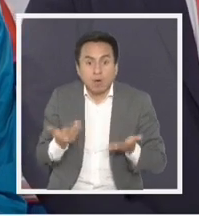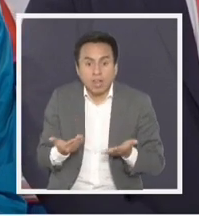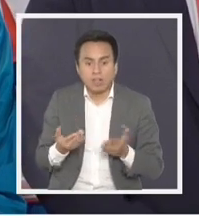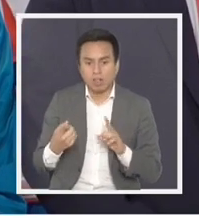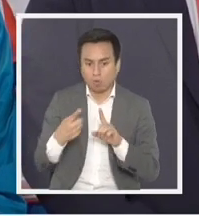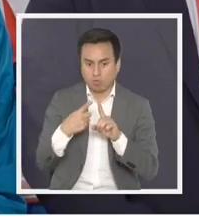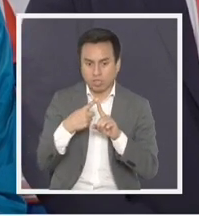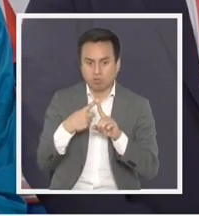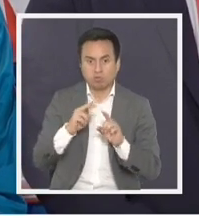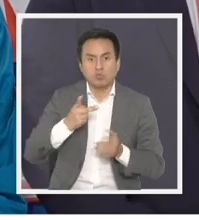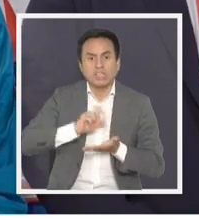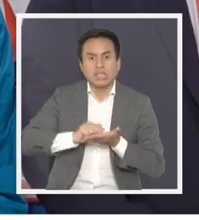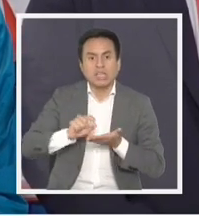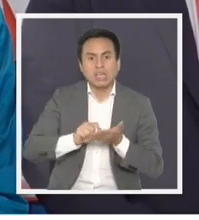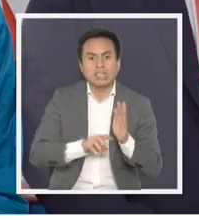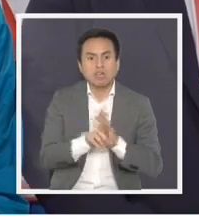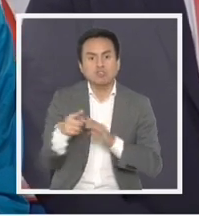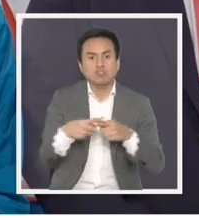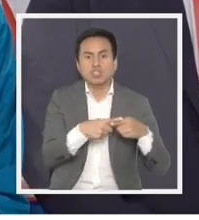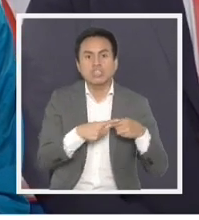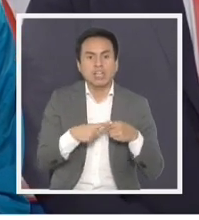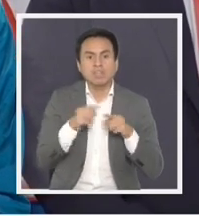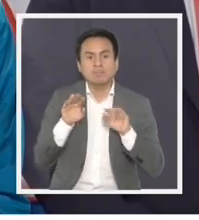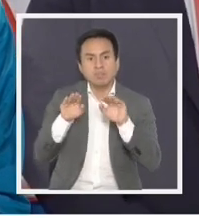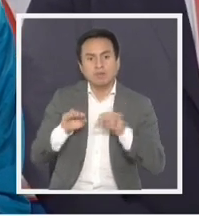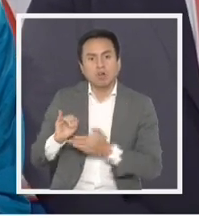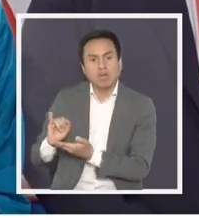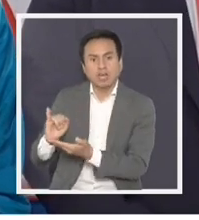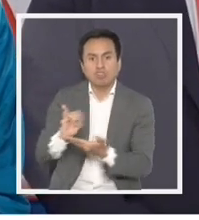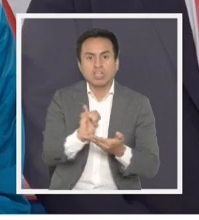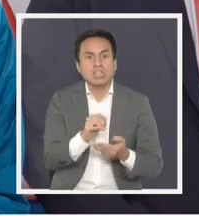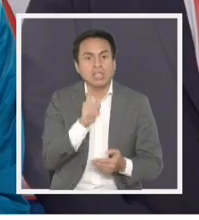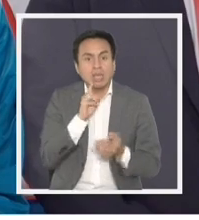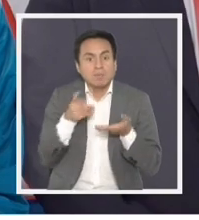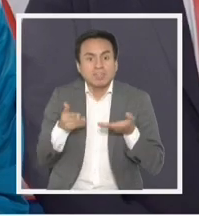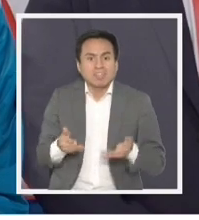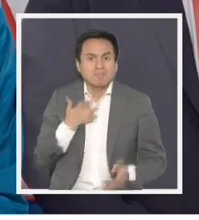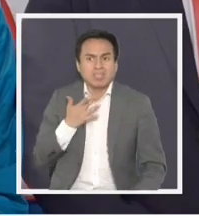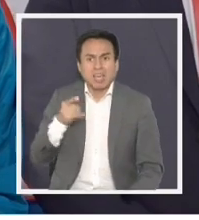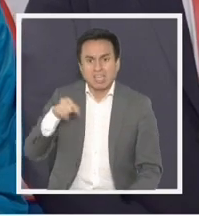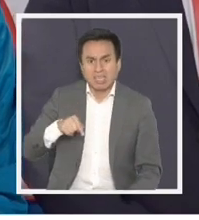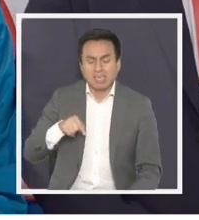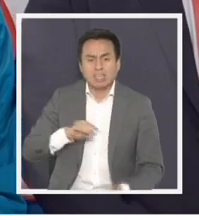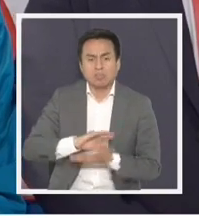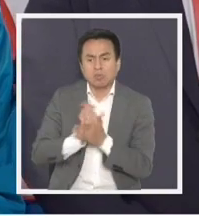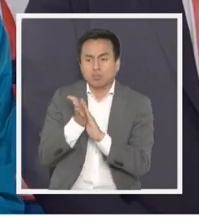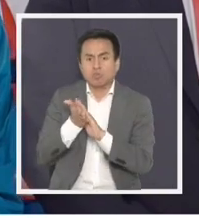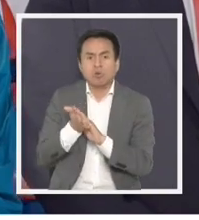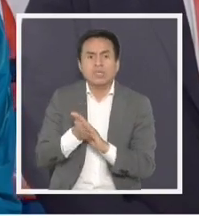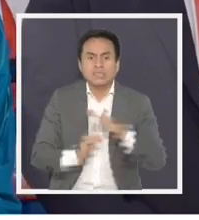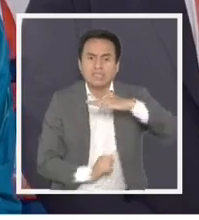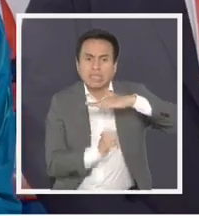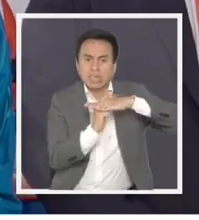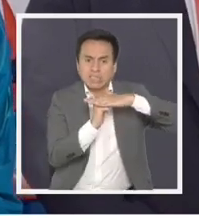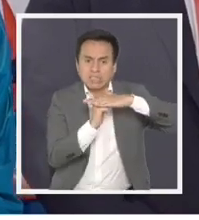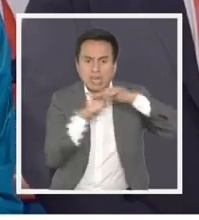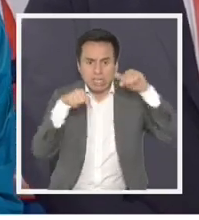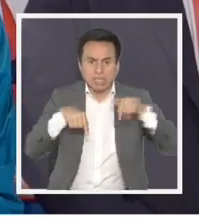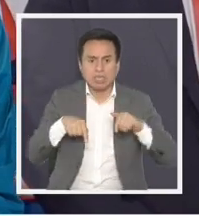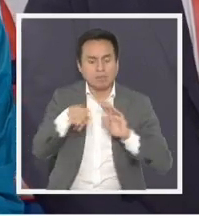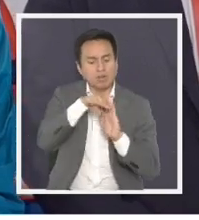contacto con la subsecretaría de desarrollo social o con las mismas organizaciones que están aquí presentes porque desde acá vamos a canalizar centralizar